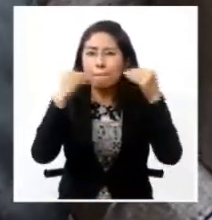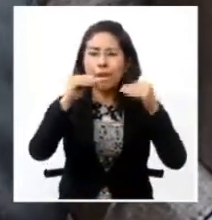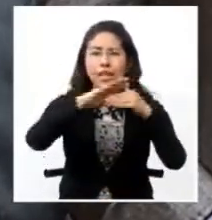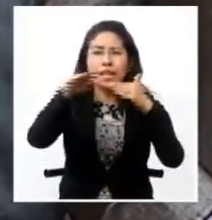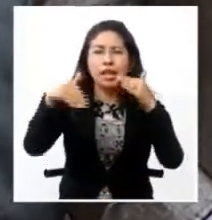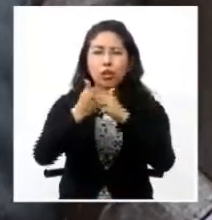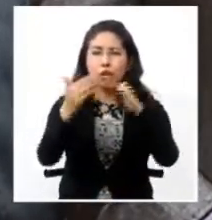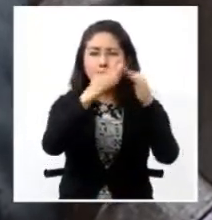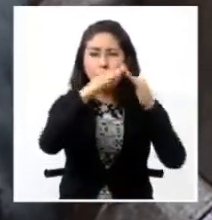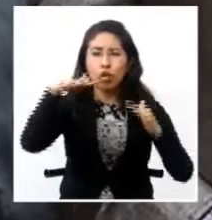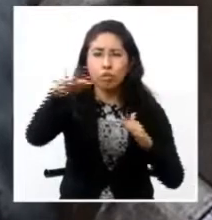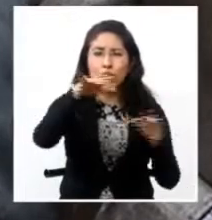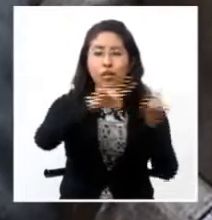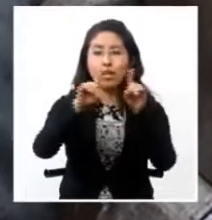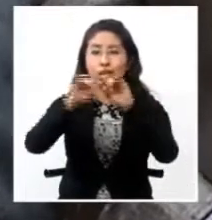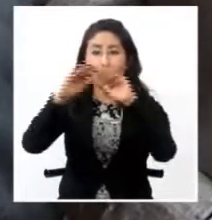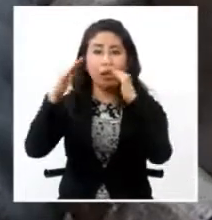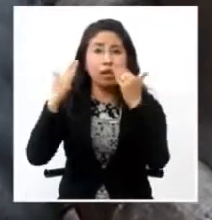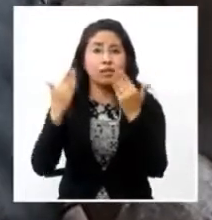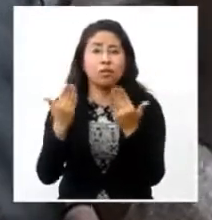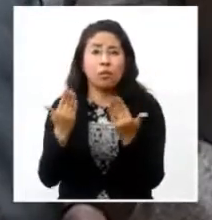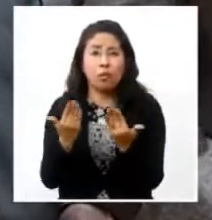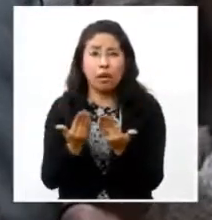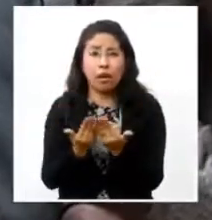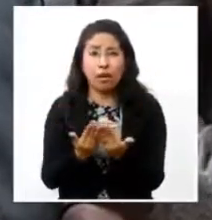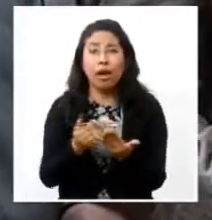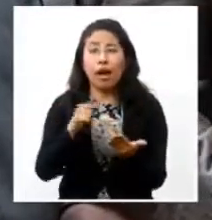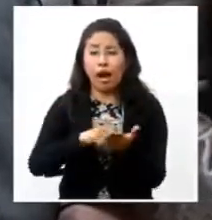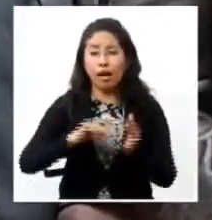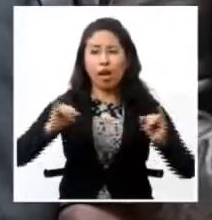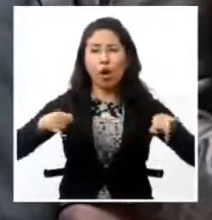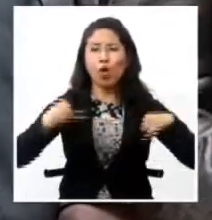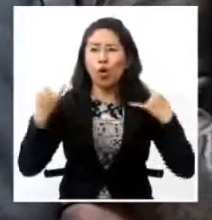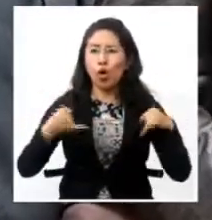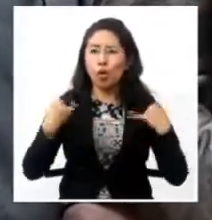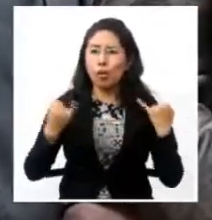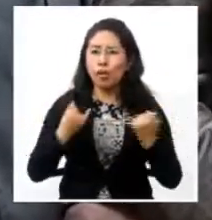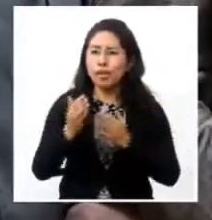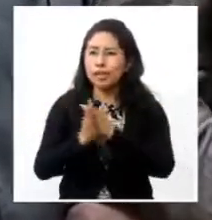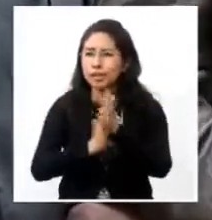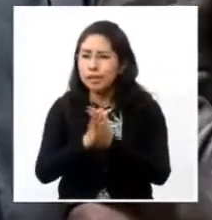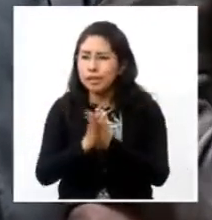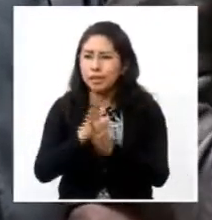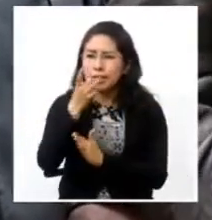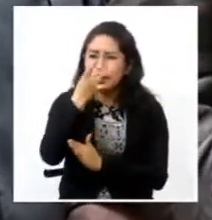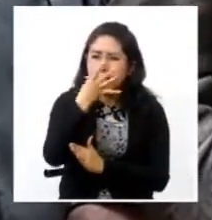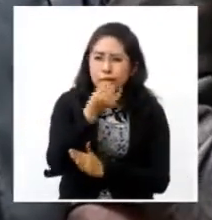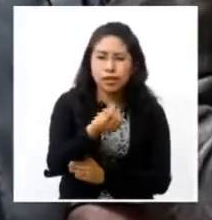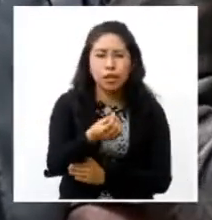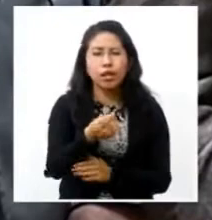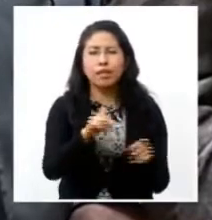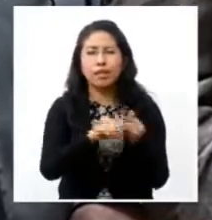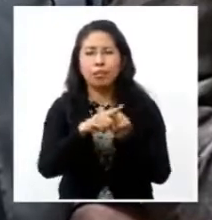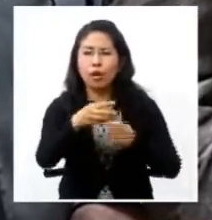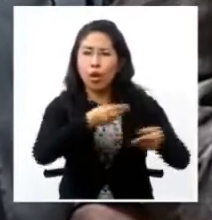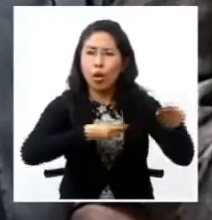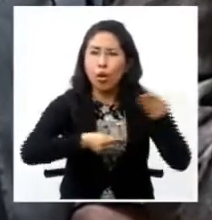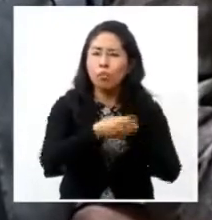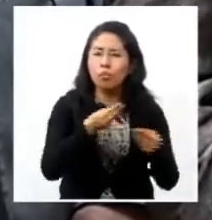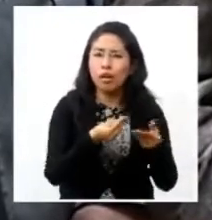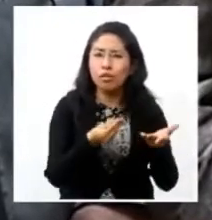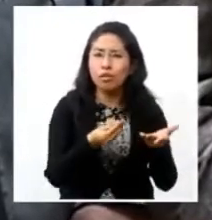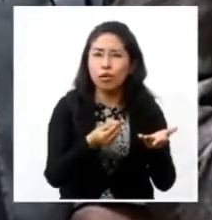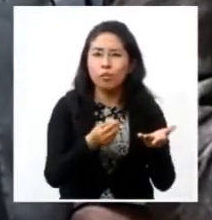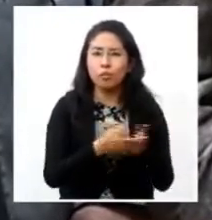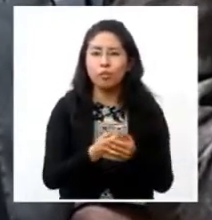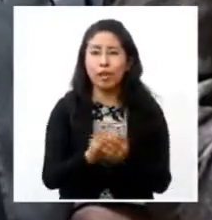colegios. Y ahí es cuando nuestros jóvenes caen en el consumo y en el comercio de la droga. Y una vez que